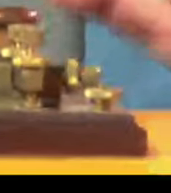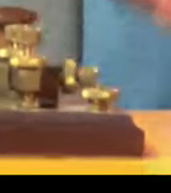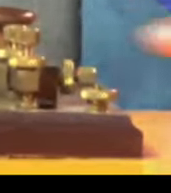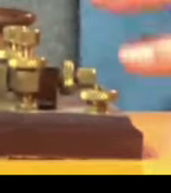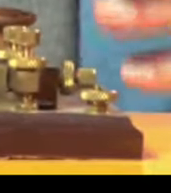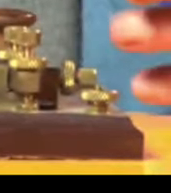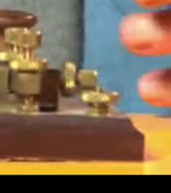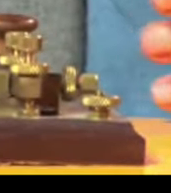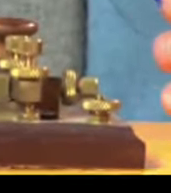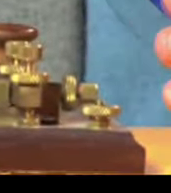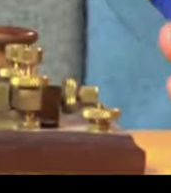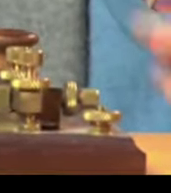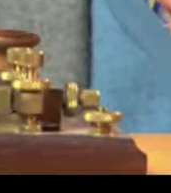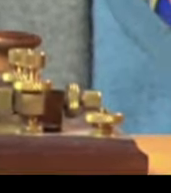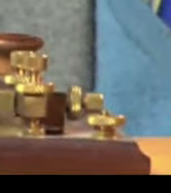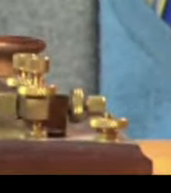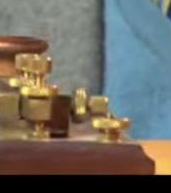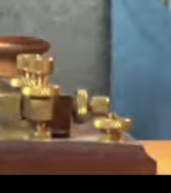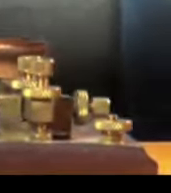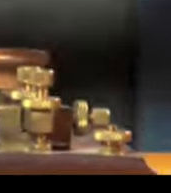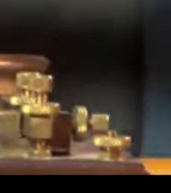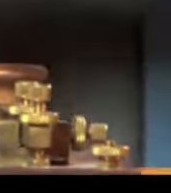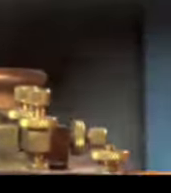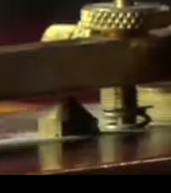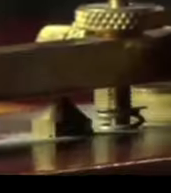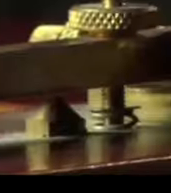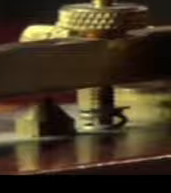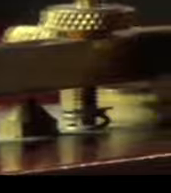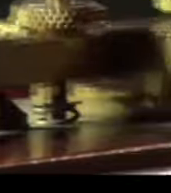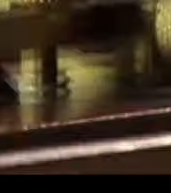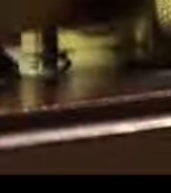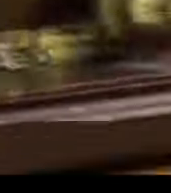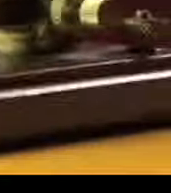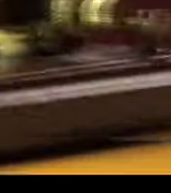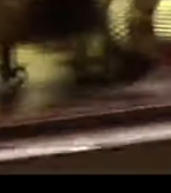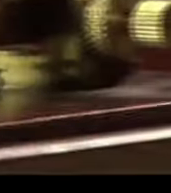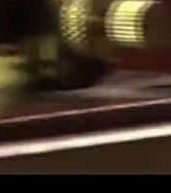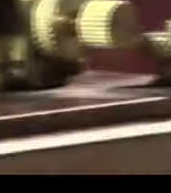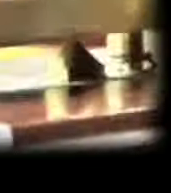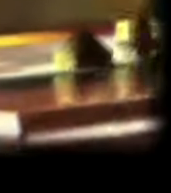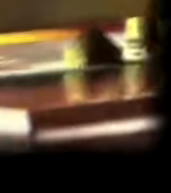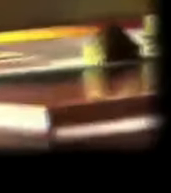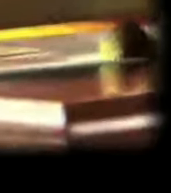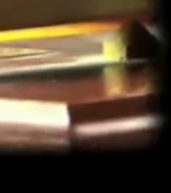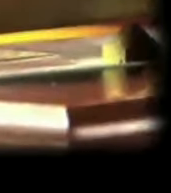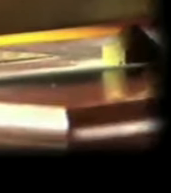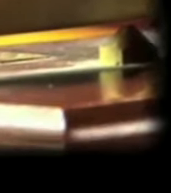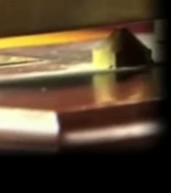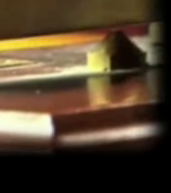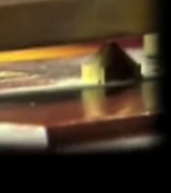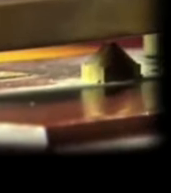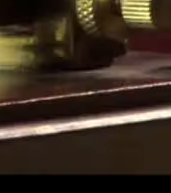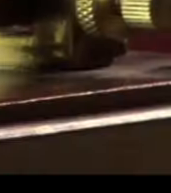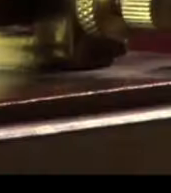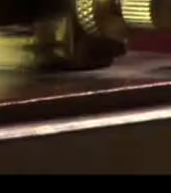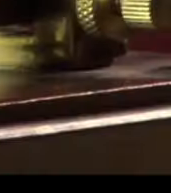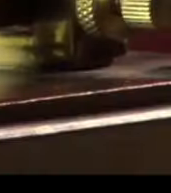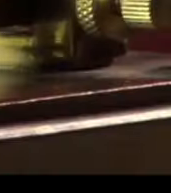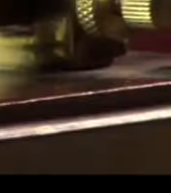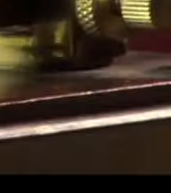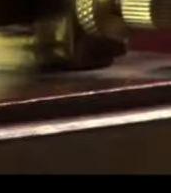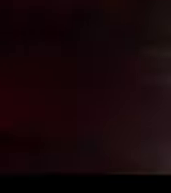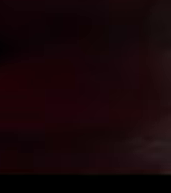fuente de energía, que eran pilas. Este es un manipulador Morse, pero hecho expresamente